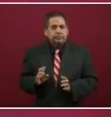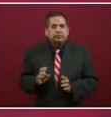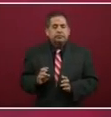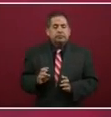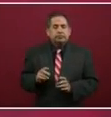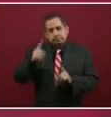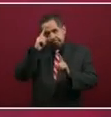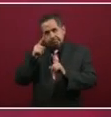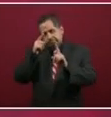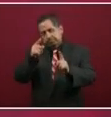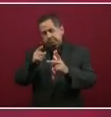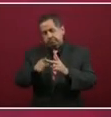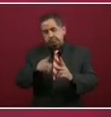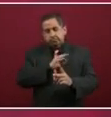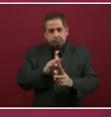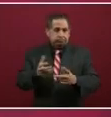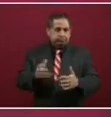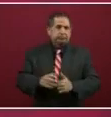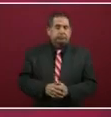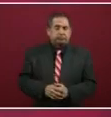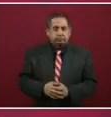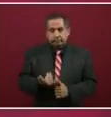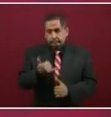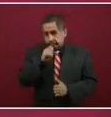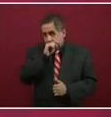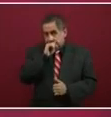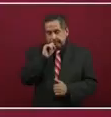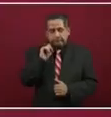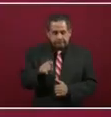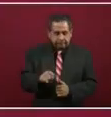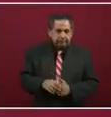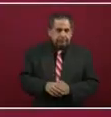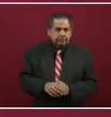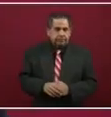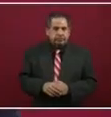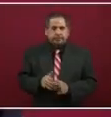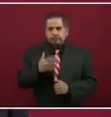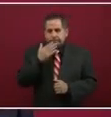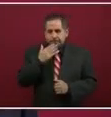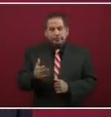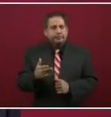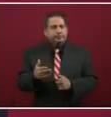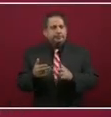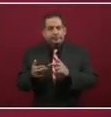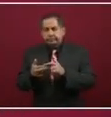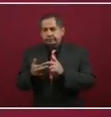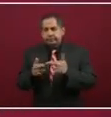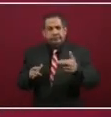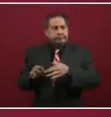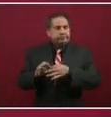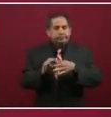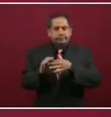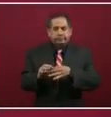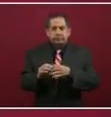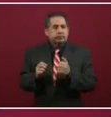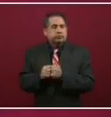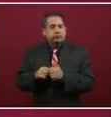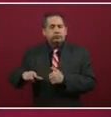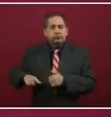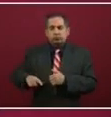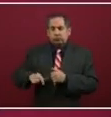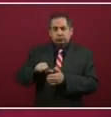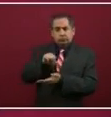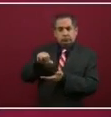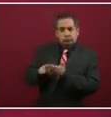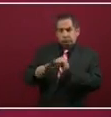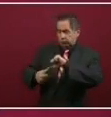otro propósito. Y tener muy buena relación con los gobiernos de